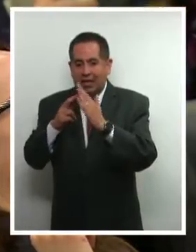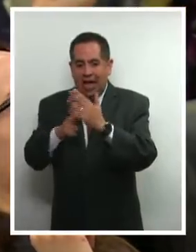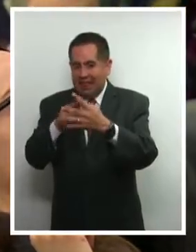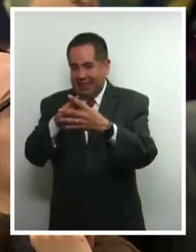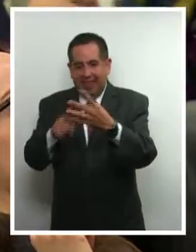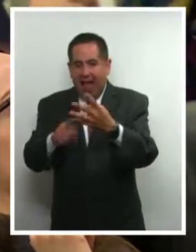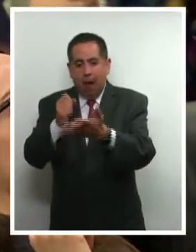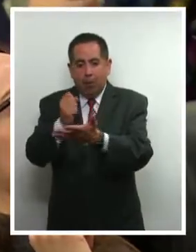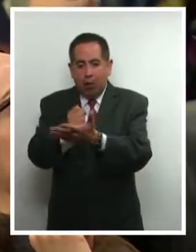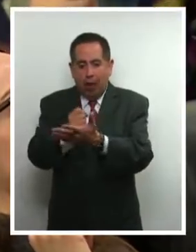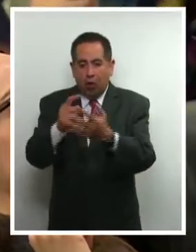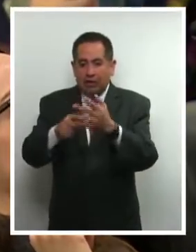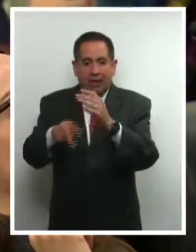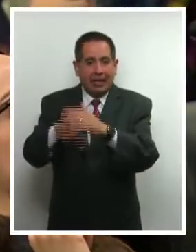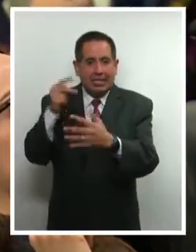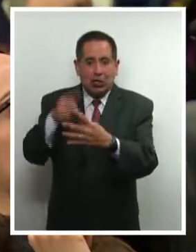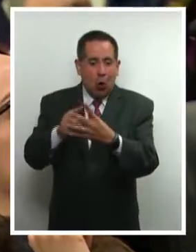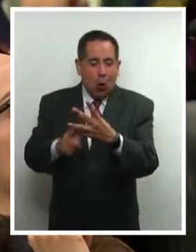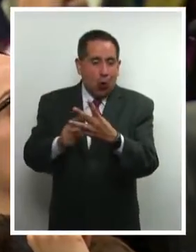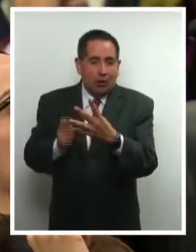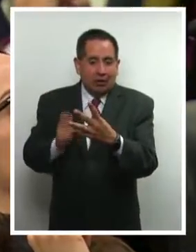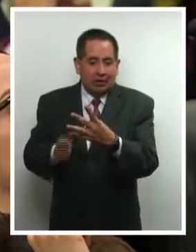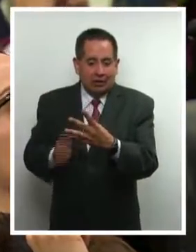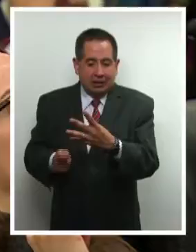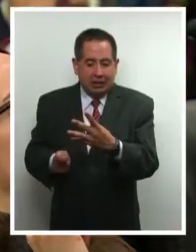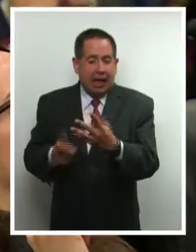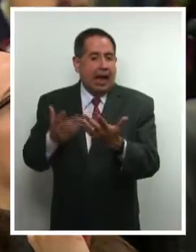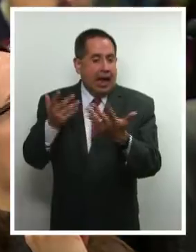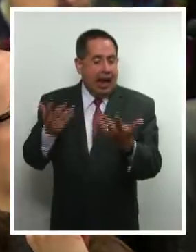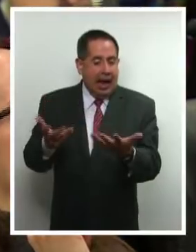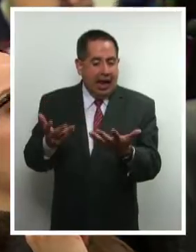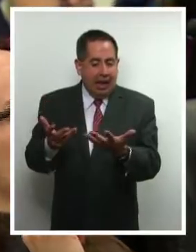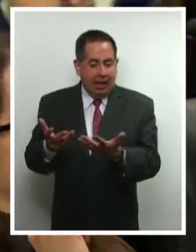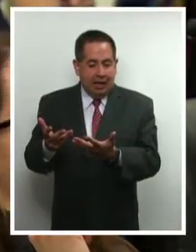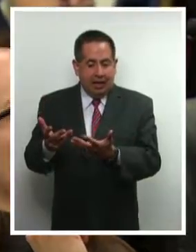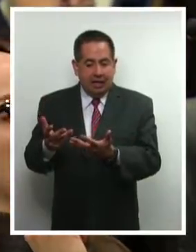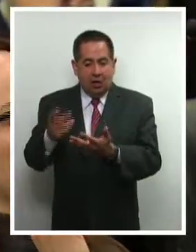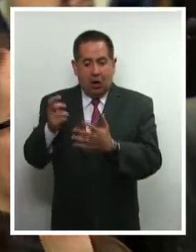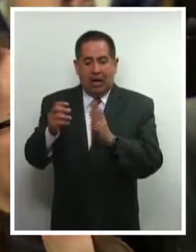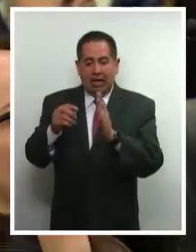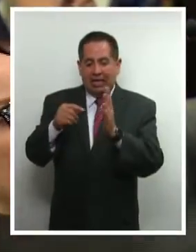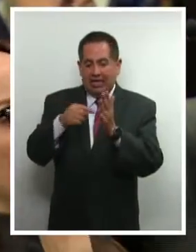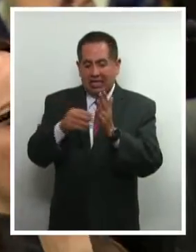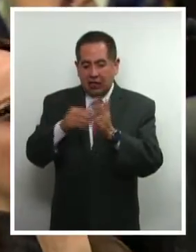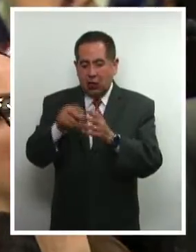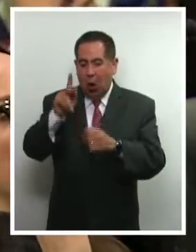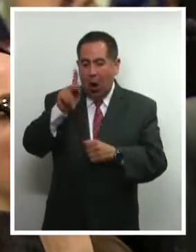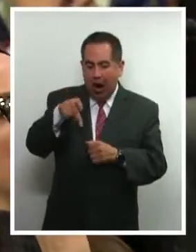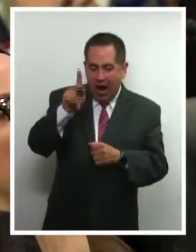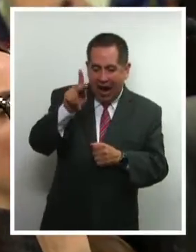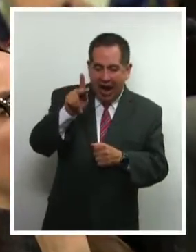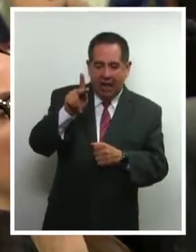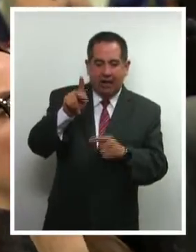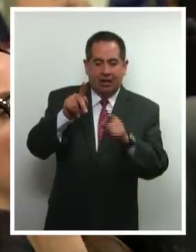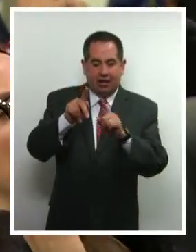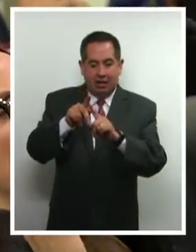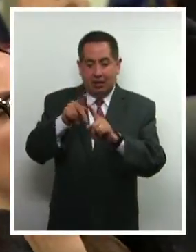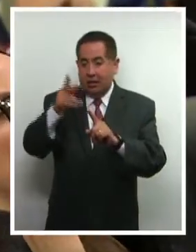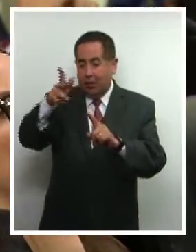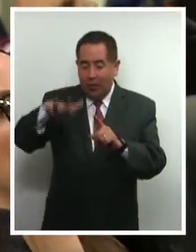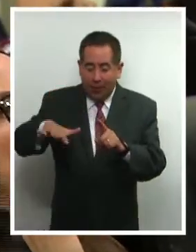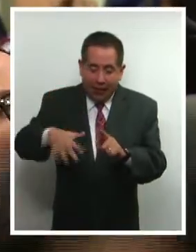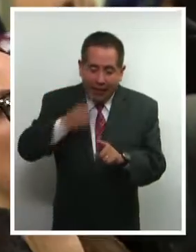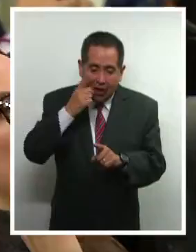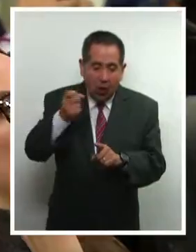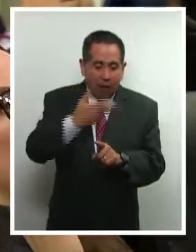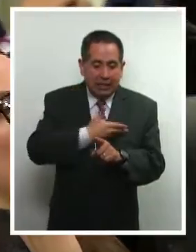aprobada, está el hueco. Y tal cual, el inciso K, como lo dijo